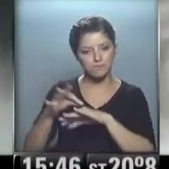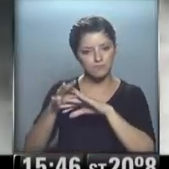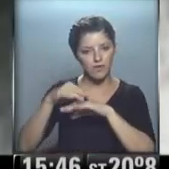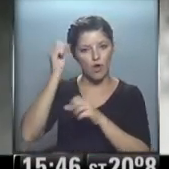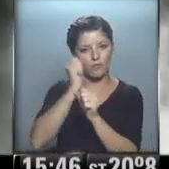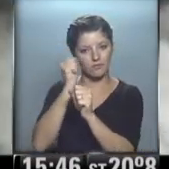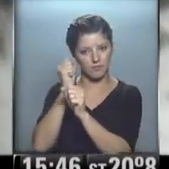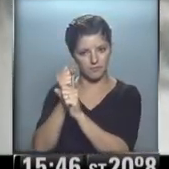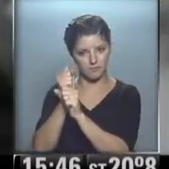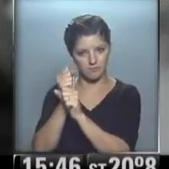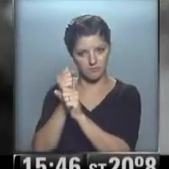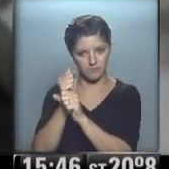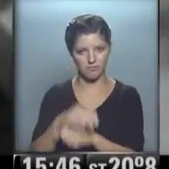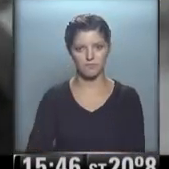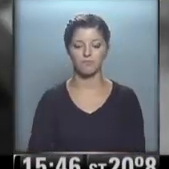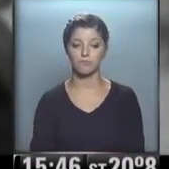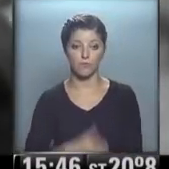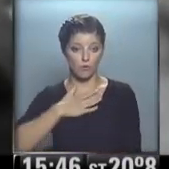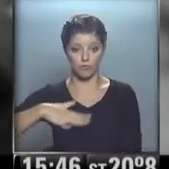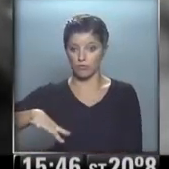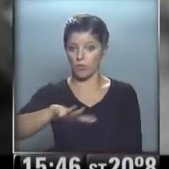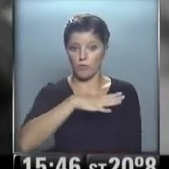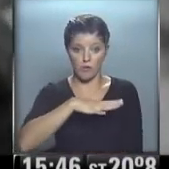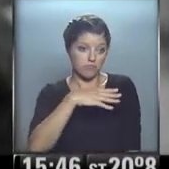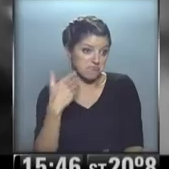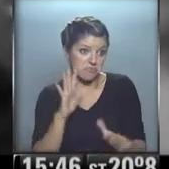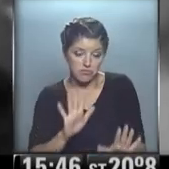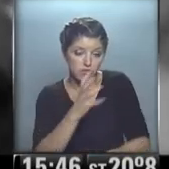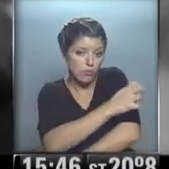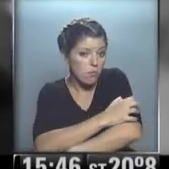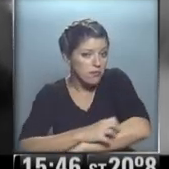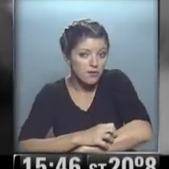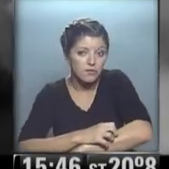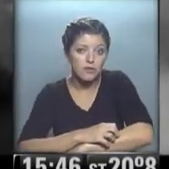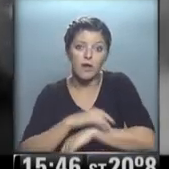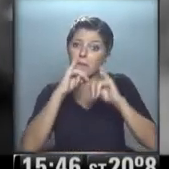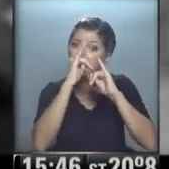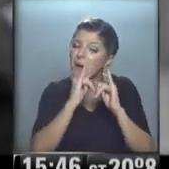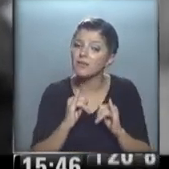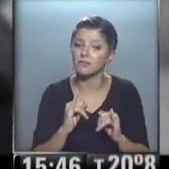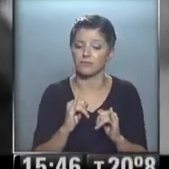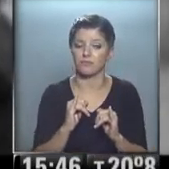trabajadores. Nuestro pueblo sencillo y humilde es profundamente pacífico.